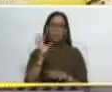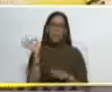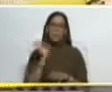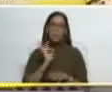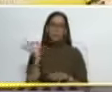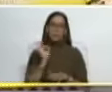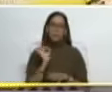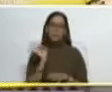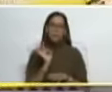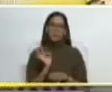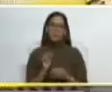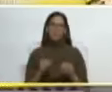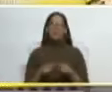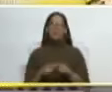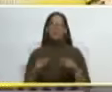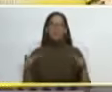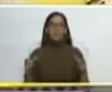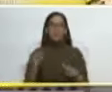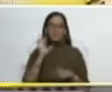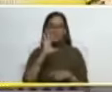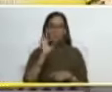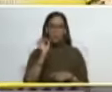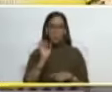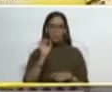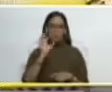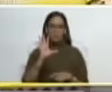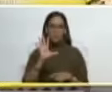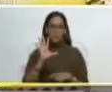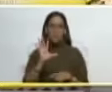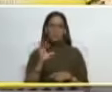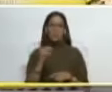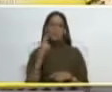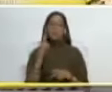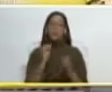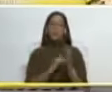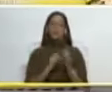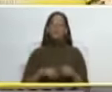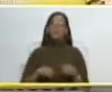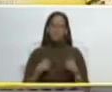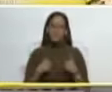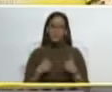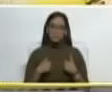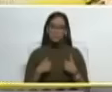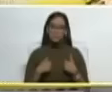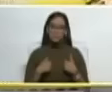3.5% y crecimos 5.5, dos puntos más.